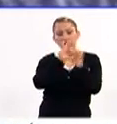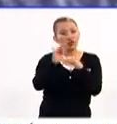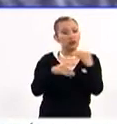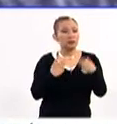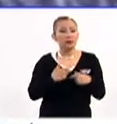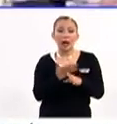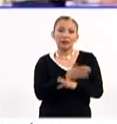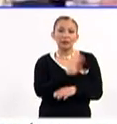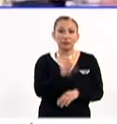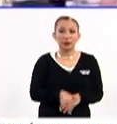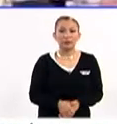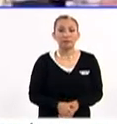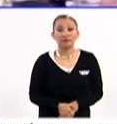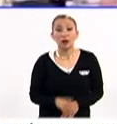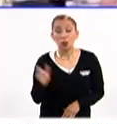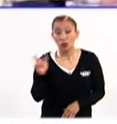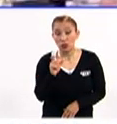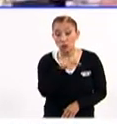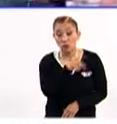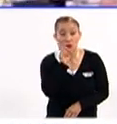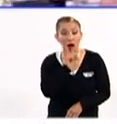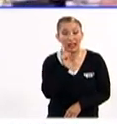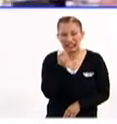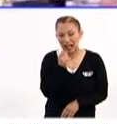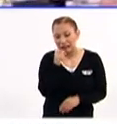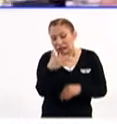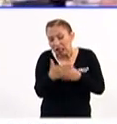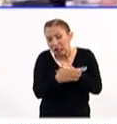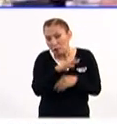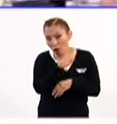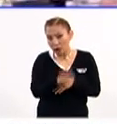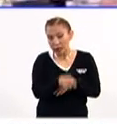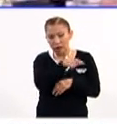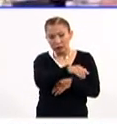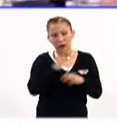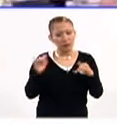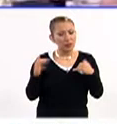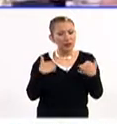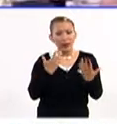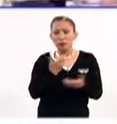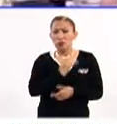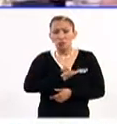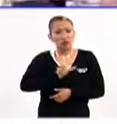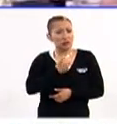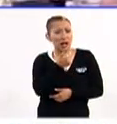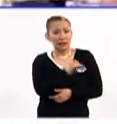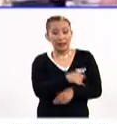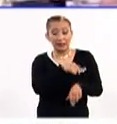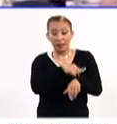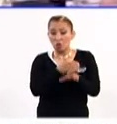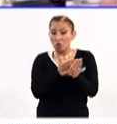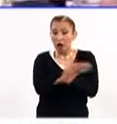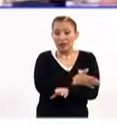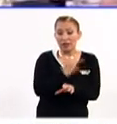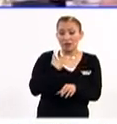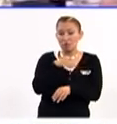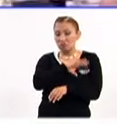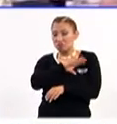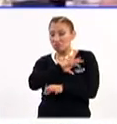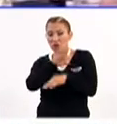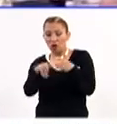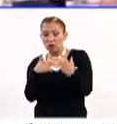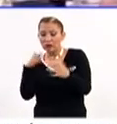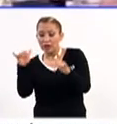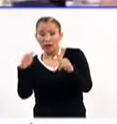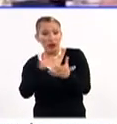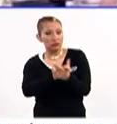seres queridos. Su despedida fue como ella lo deseaba. Se despidió a tiempo de toda la gente que quiso,